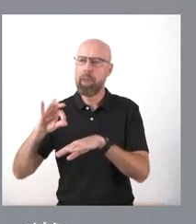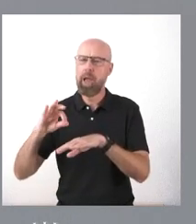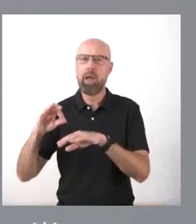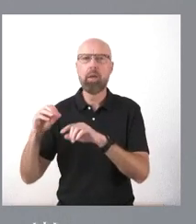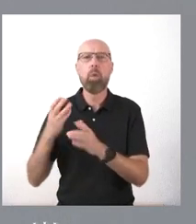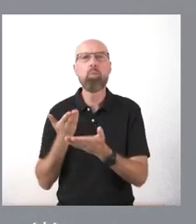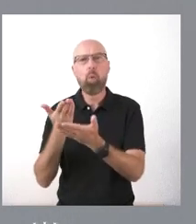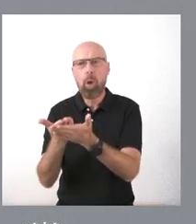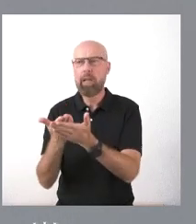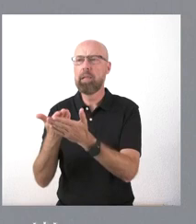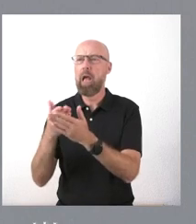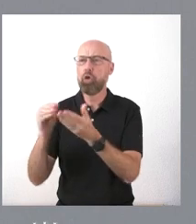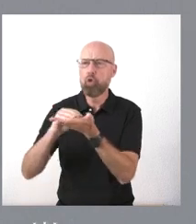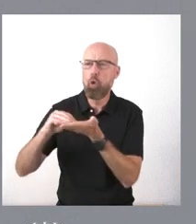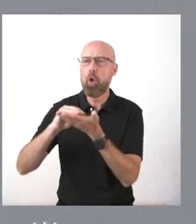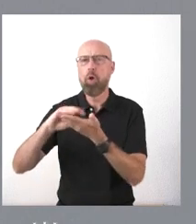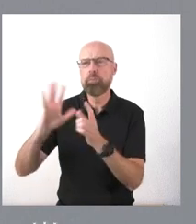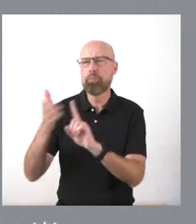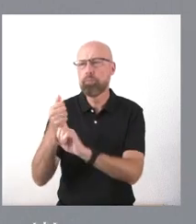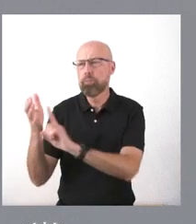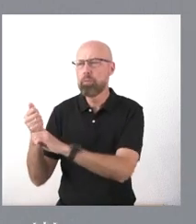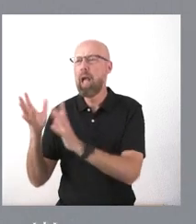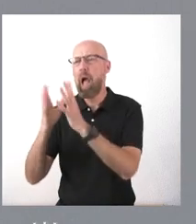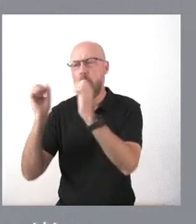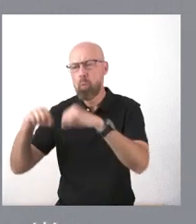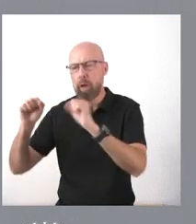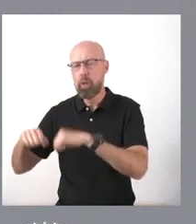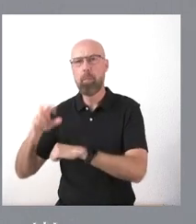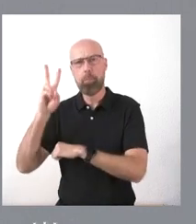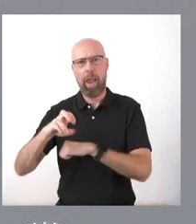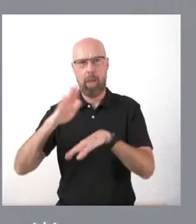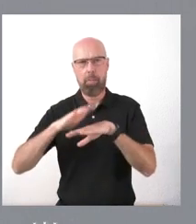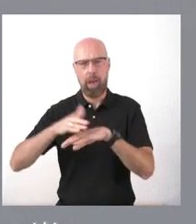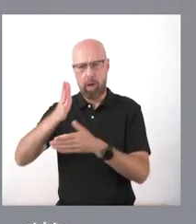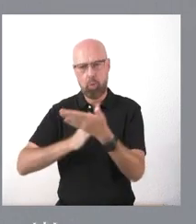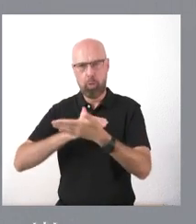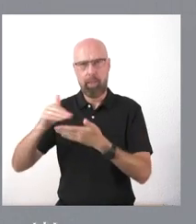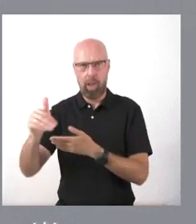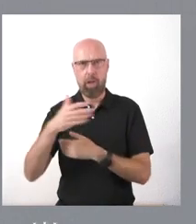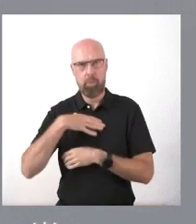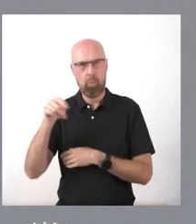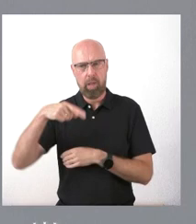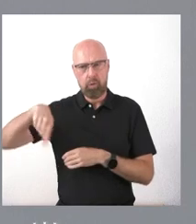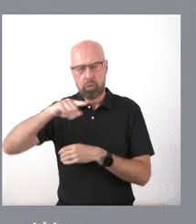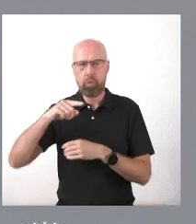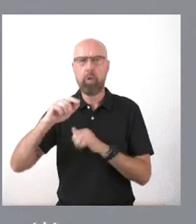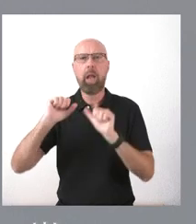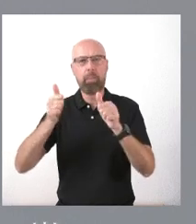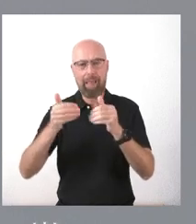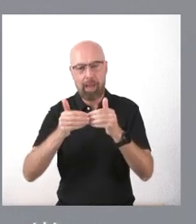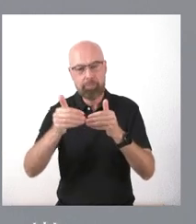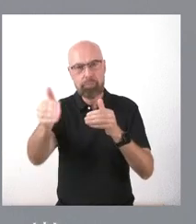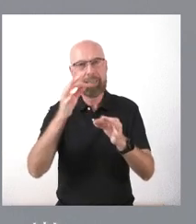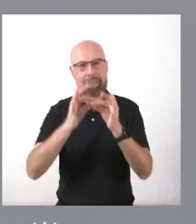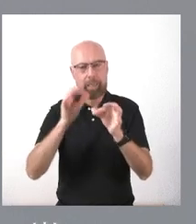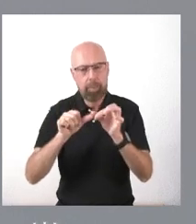a acuerdos Y que esos acuerdos sean útiles para la comunidad y que iniciemos por tanto ese periodo y ese tiempo con la voluntad todos los grupos